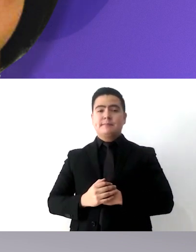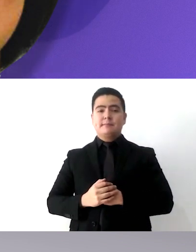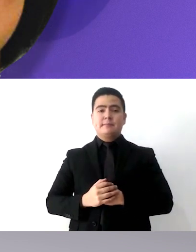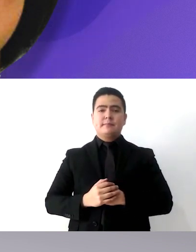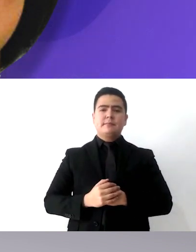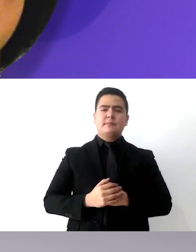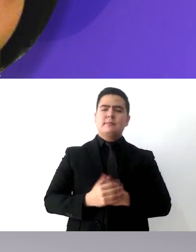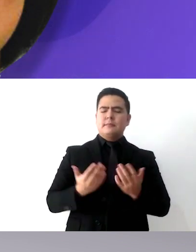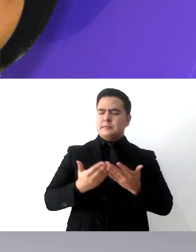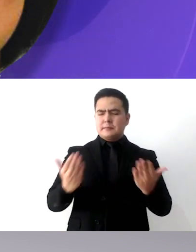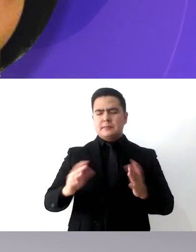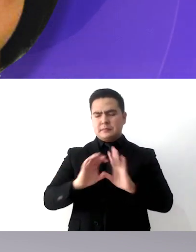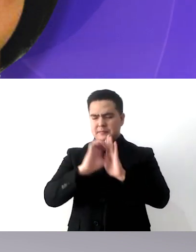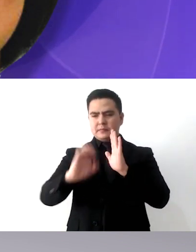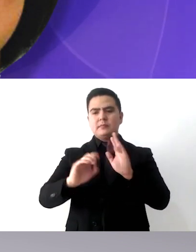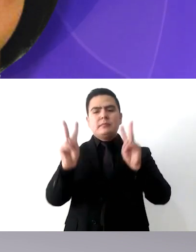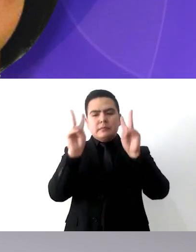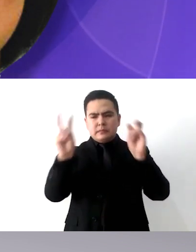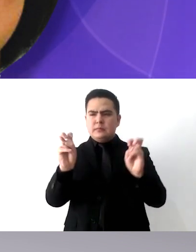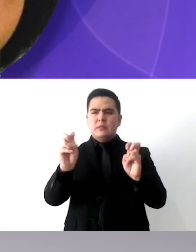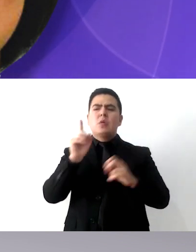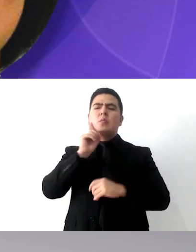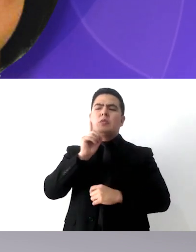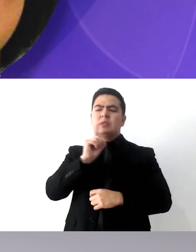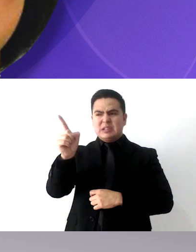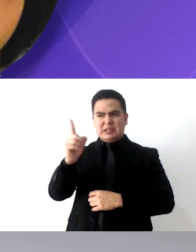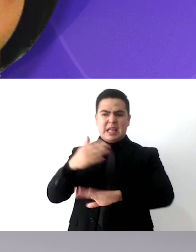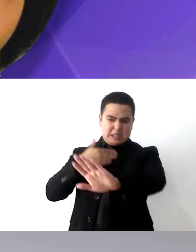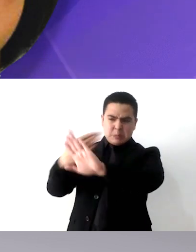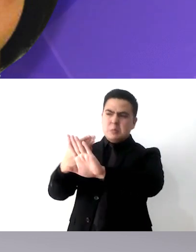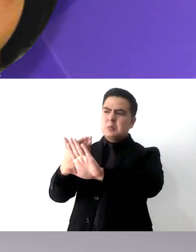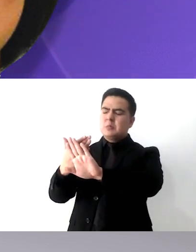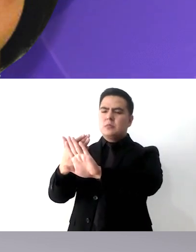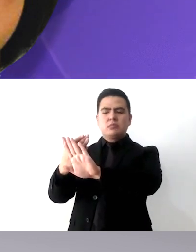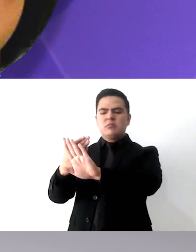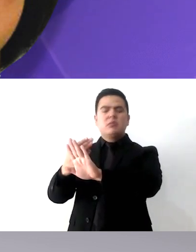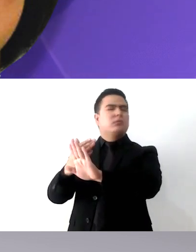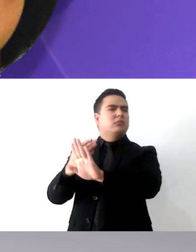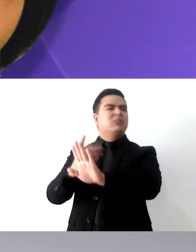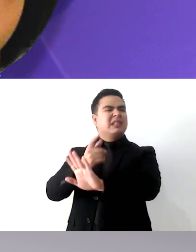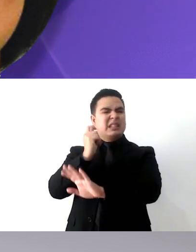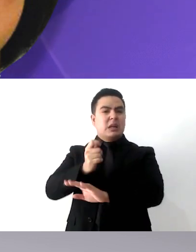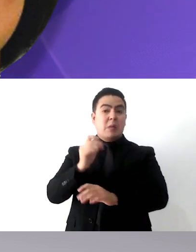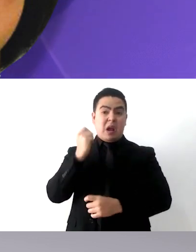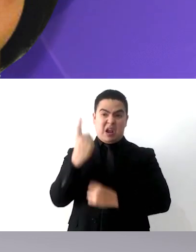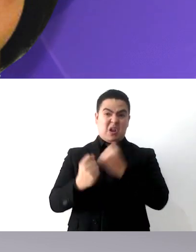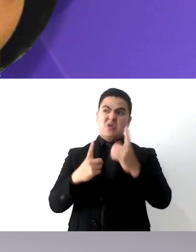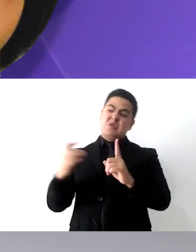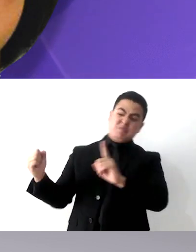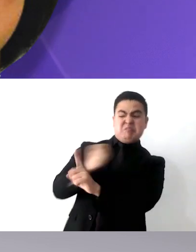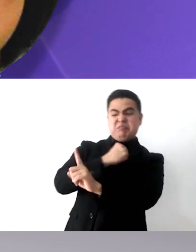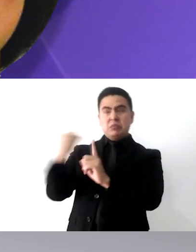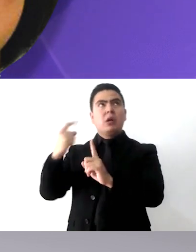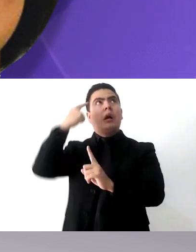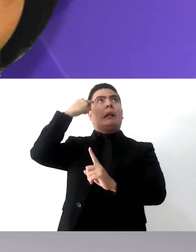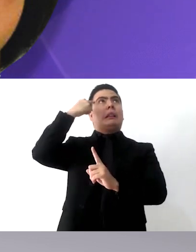ver, cuando hablamos nosotros de violencia política nos imaginamos precisamente algo muy violento. es decir, manifestaciones físicas o